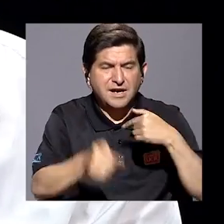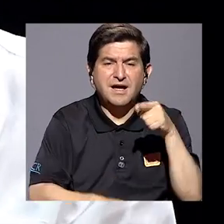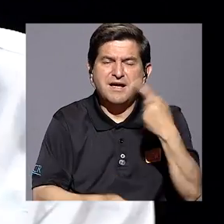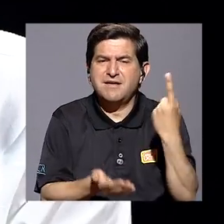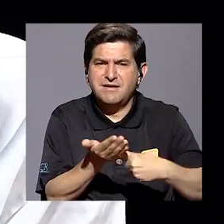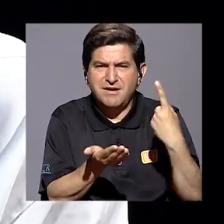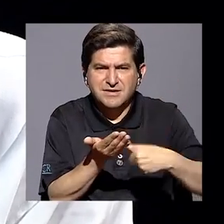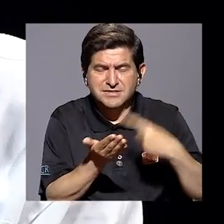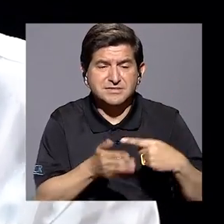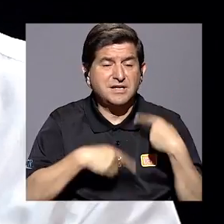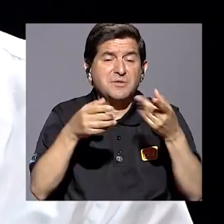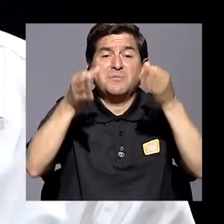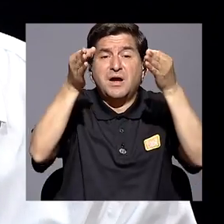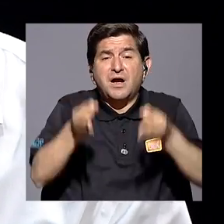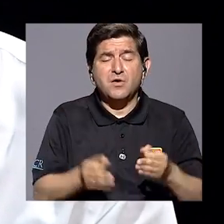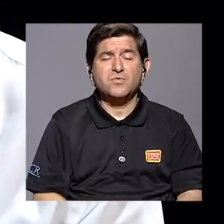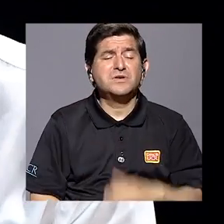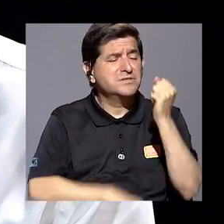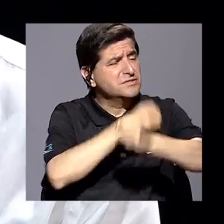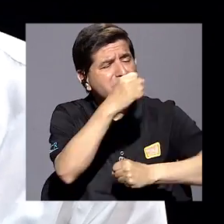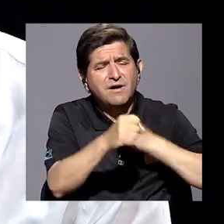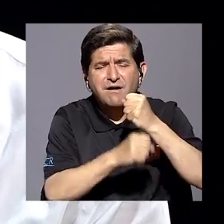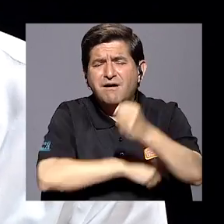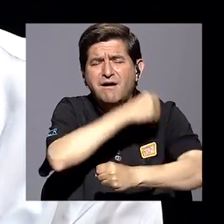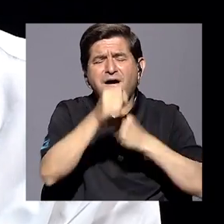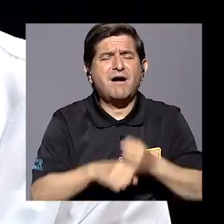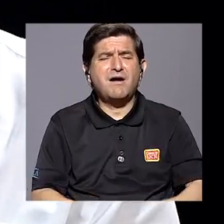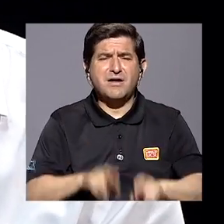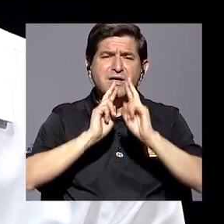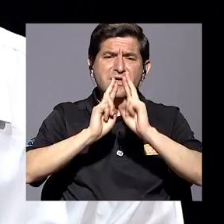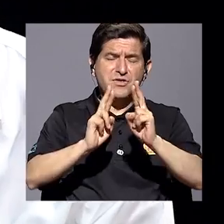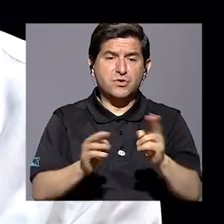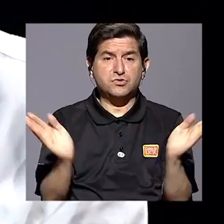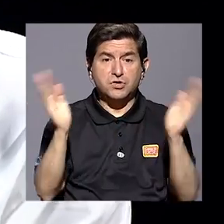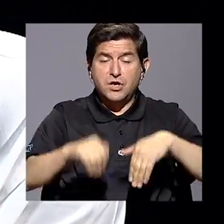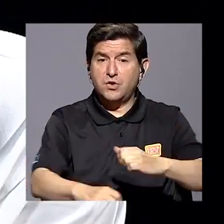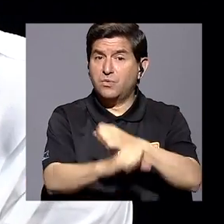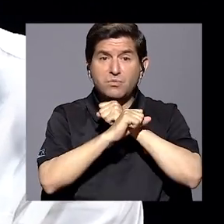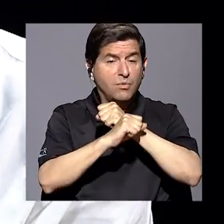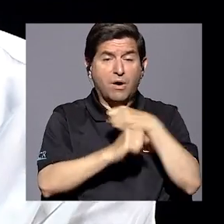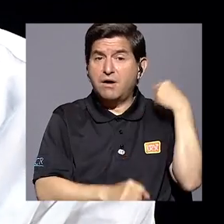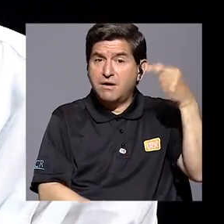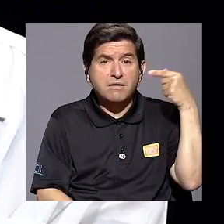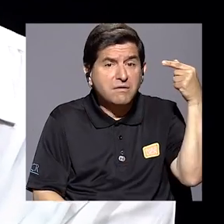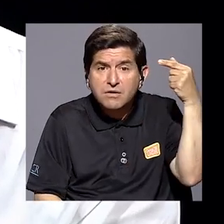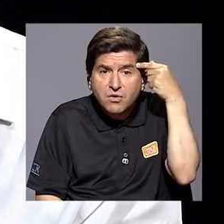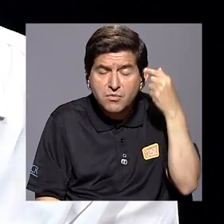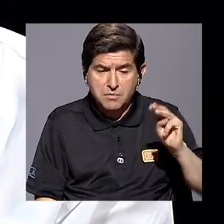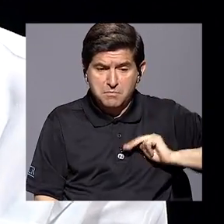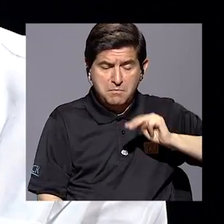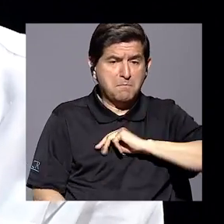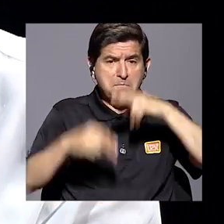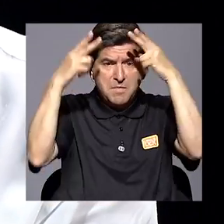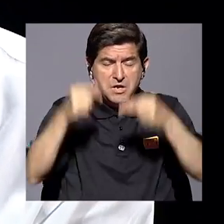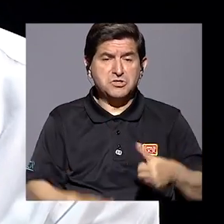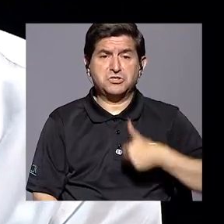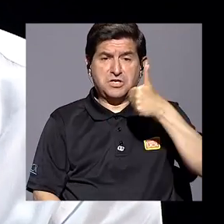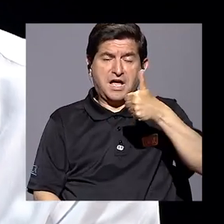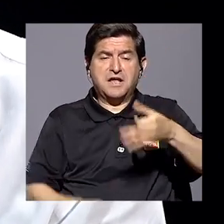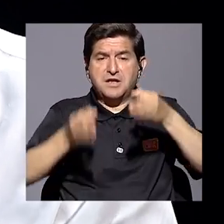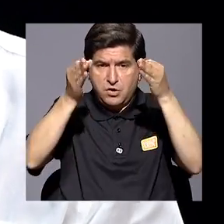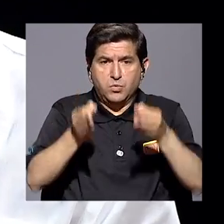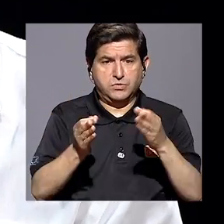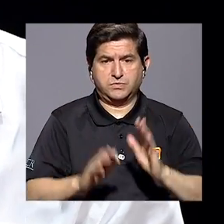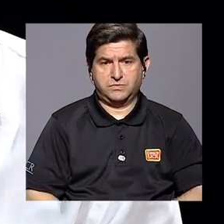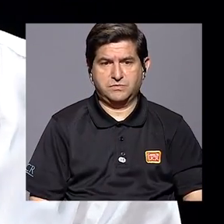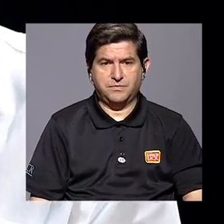que estas disputas se van a juicio y tardan años en resolverse y no hay ninguna garantía de que el gobierno el ministerio de hacienda va a ganar el juicio